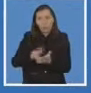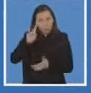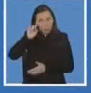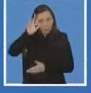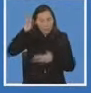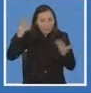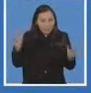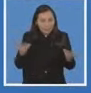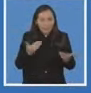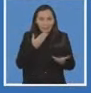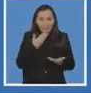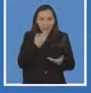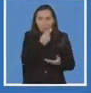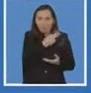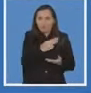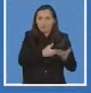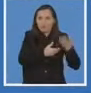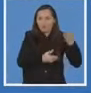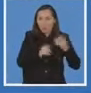Imagínate.